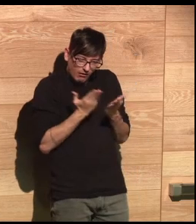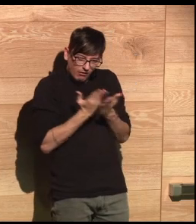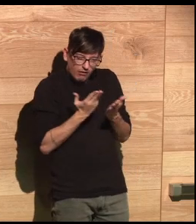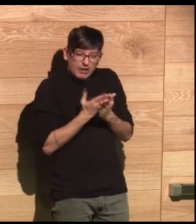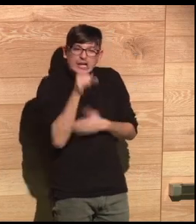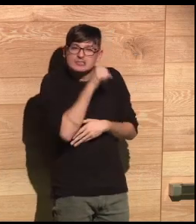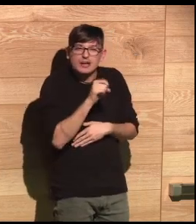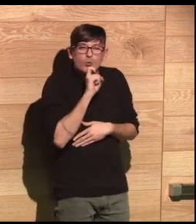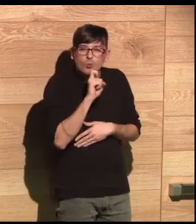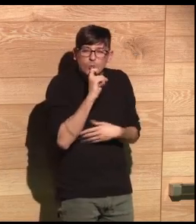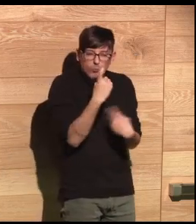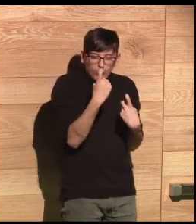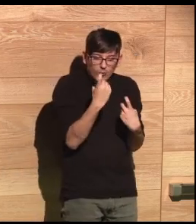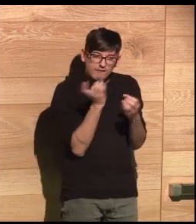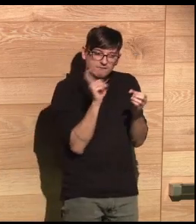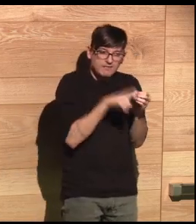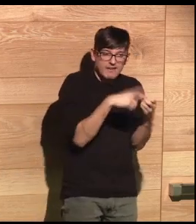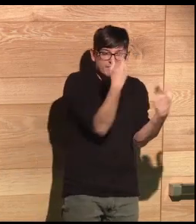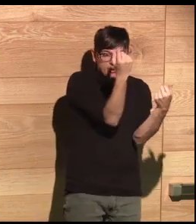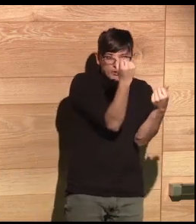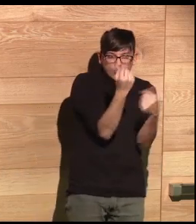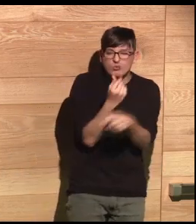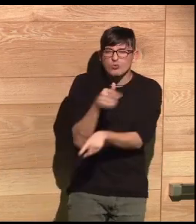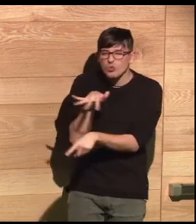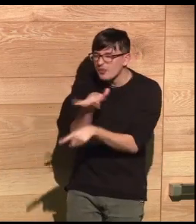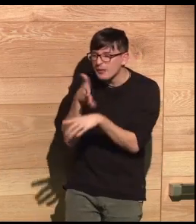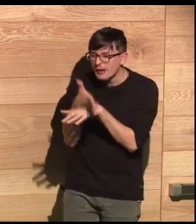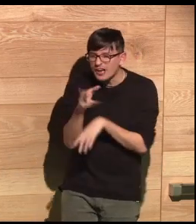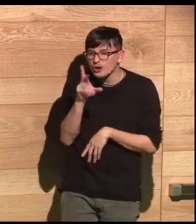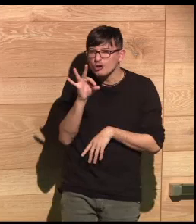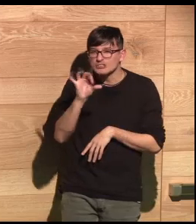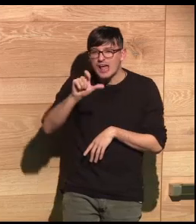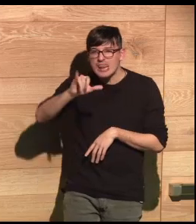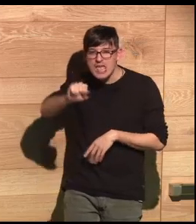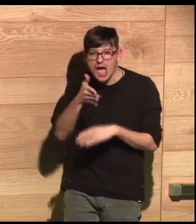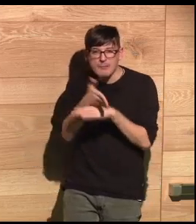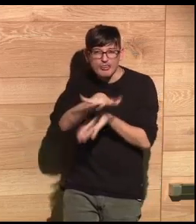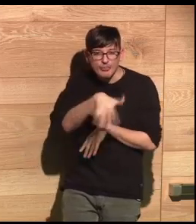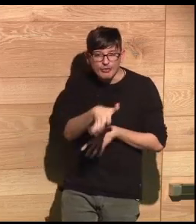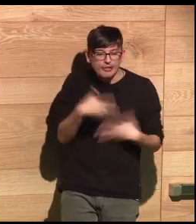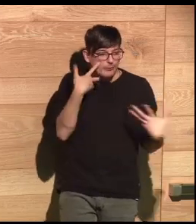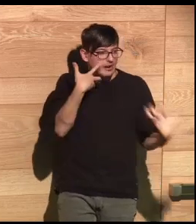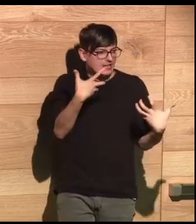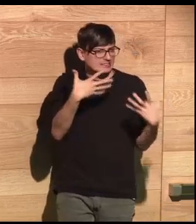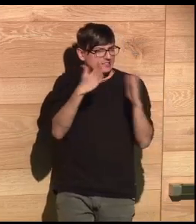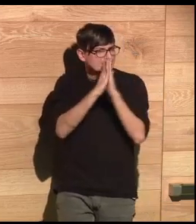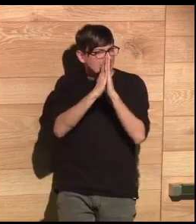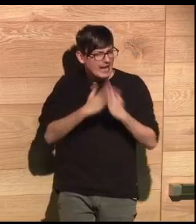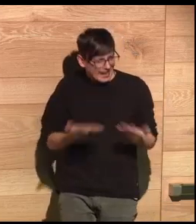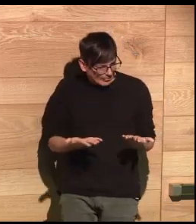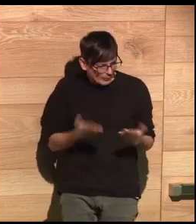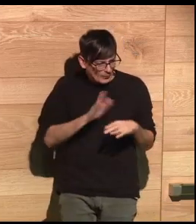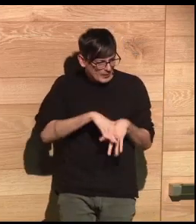era aquello de cantar y a flamenco se apuntó. ¿Dónde vas, Rosalía? Este es un arte sagrado, no es